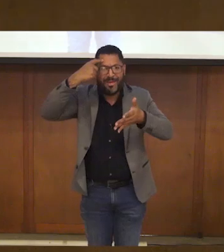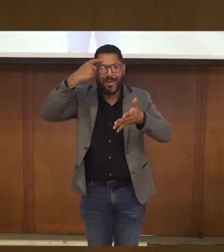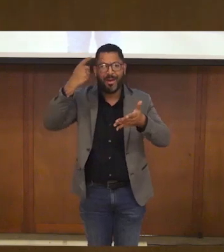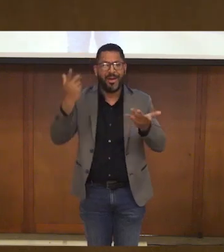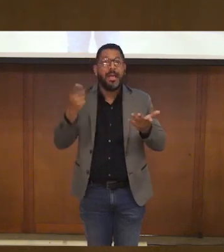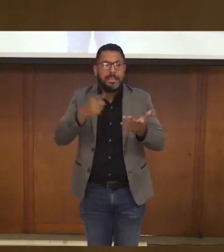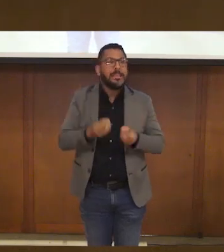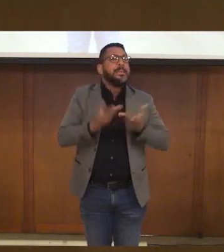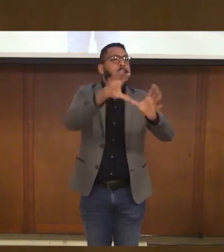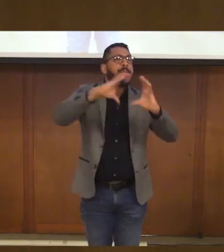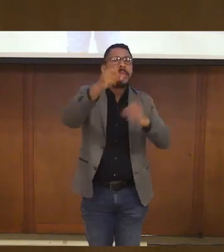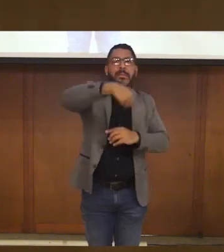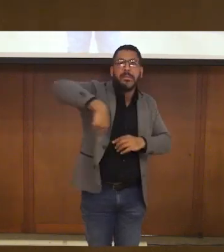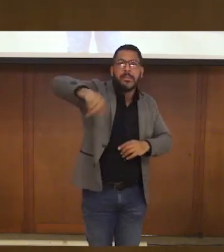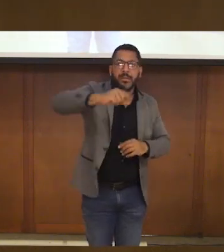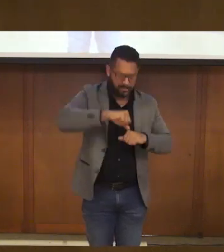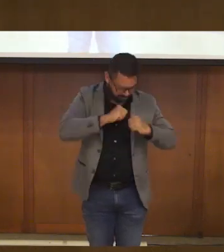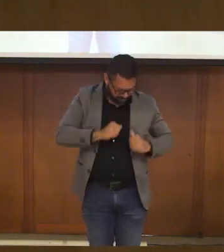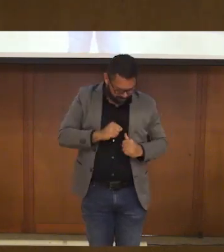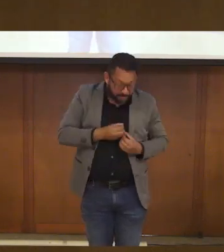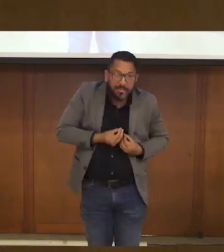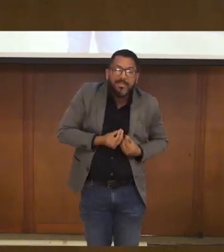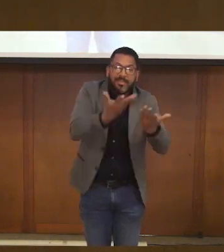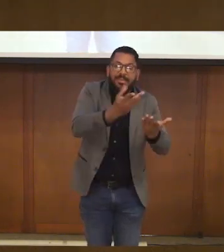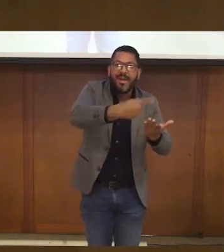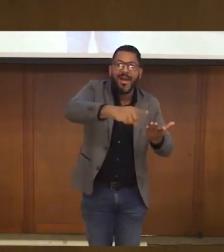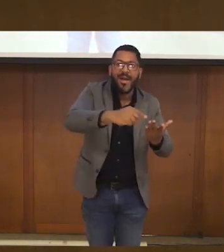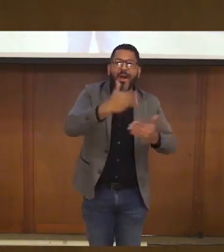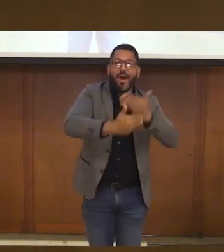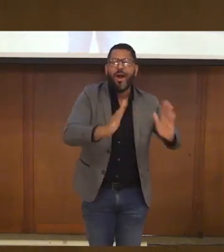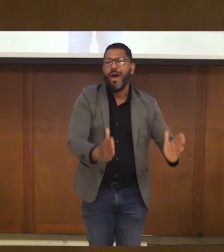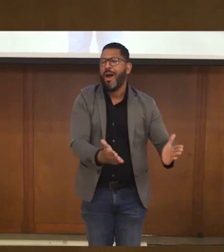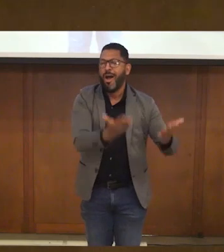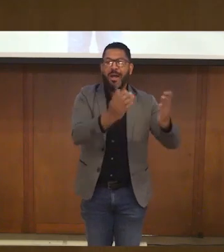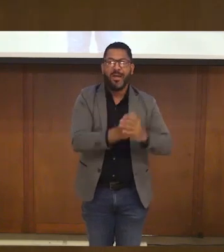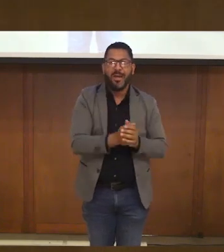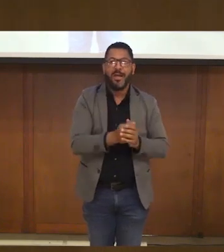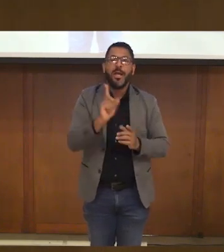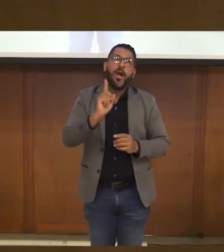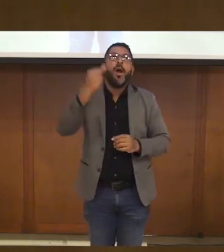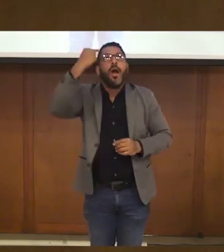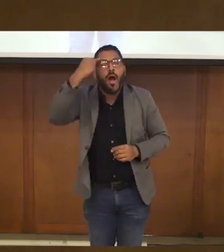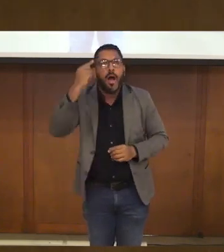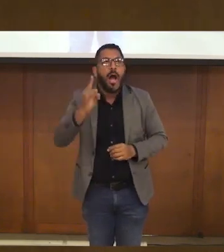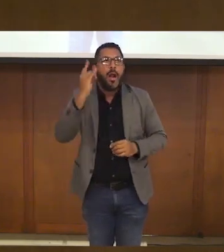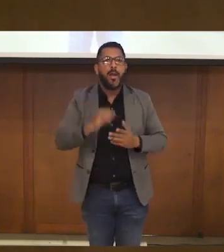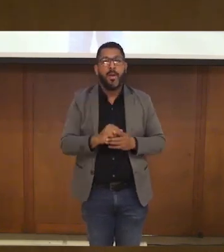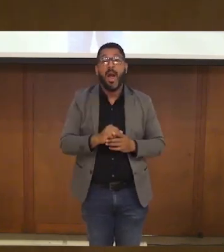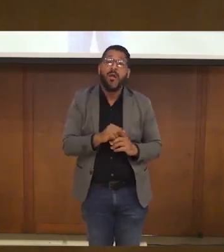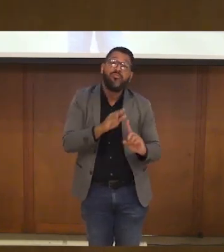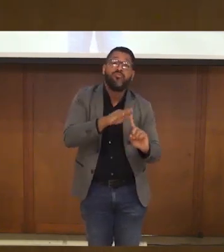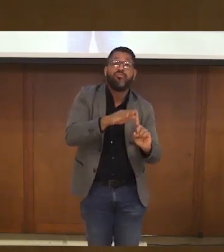capacidad del hombre, de la inteligencia y del corazón para hacer cosas por los demás. Pero no como un